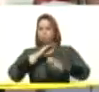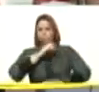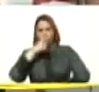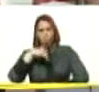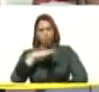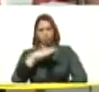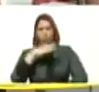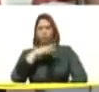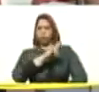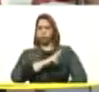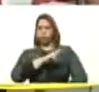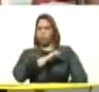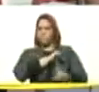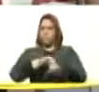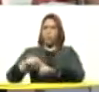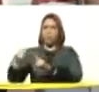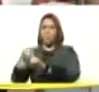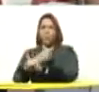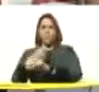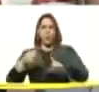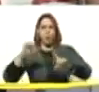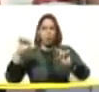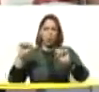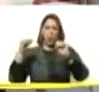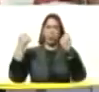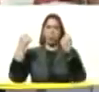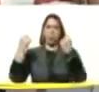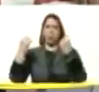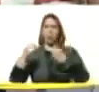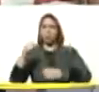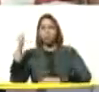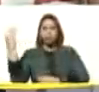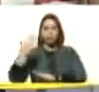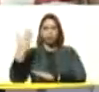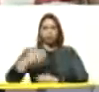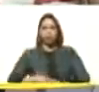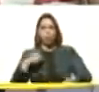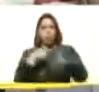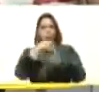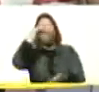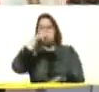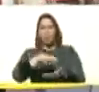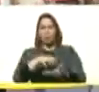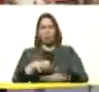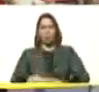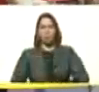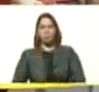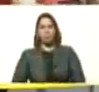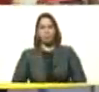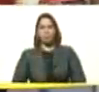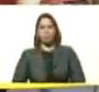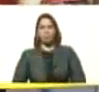a las embestidas, a las sanciones, a los bloqueos, a los golpes de Estado.